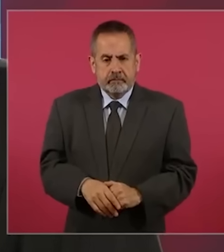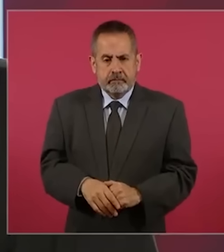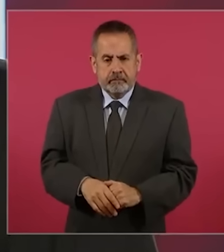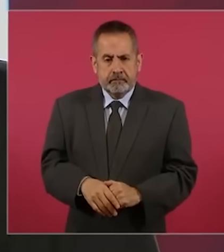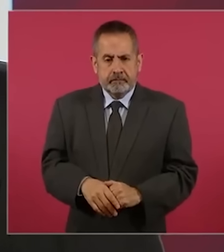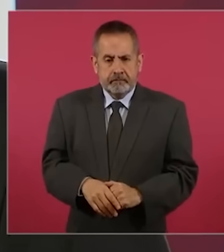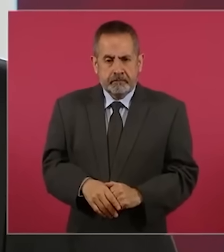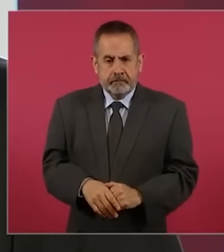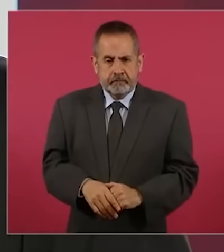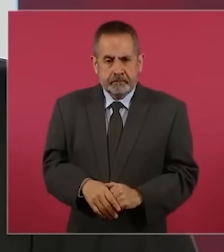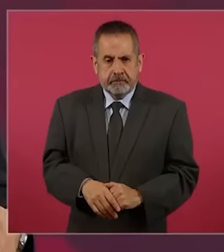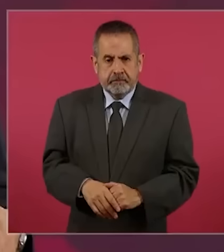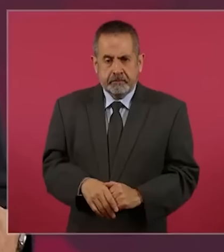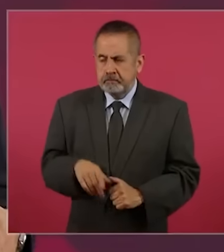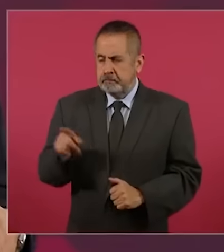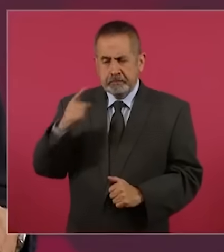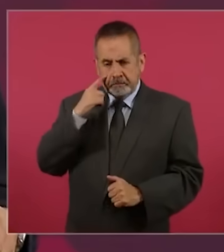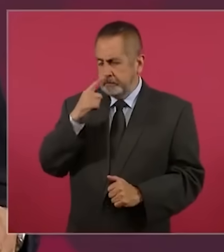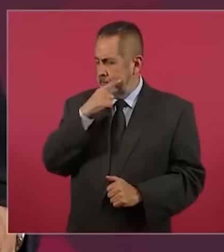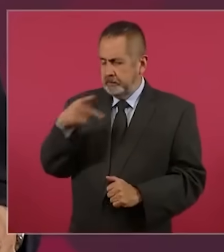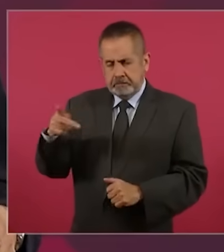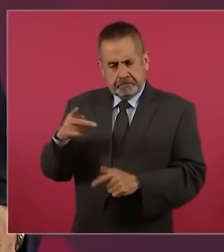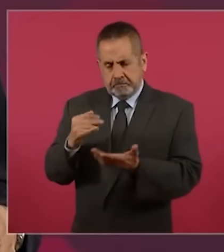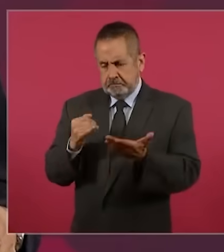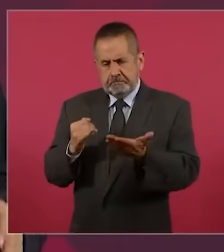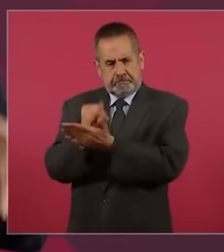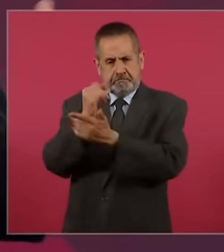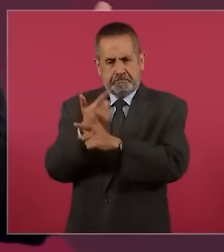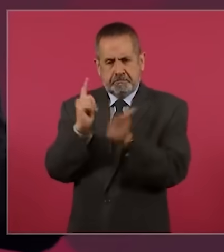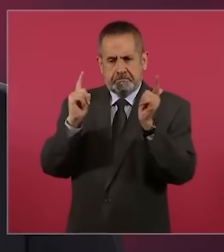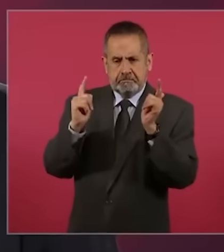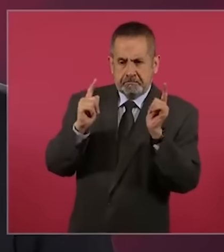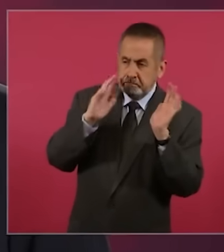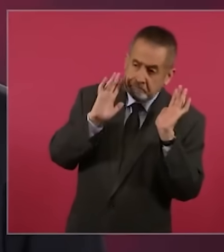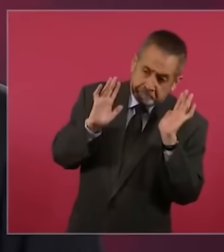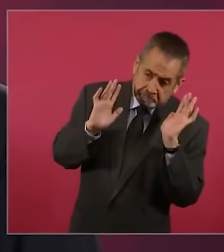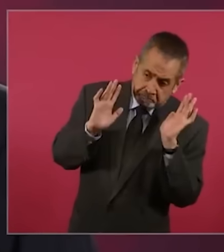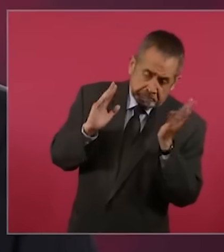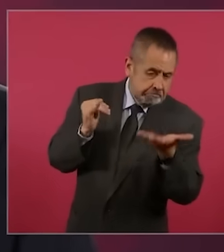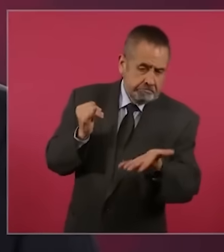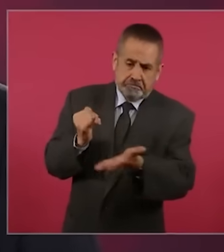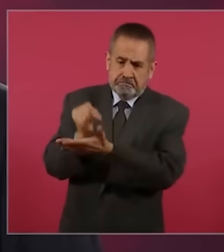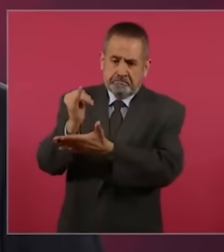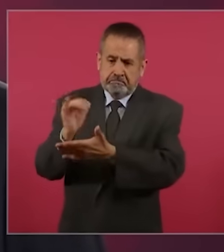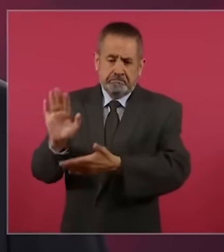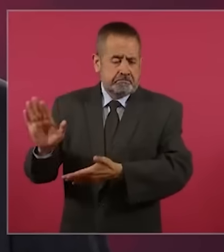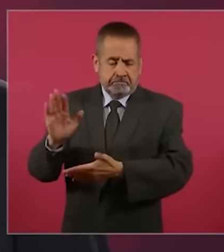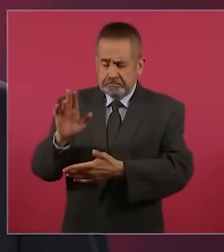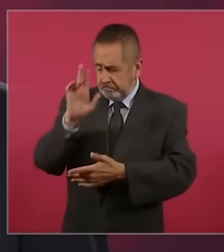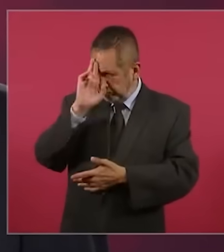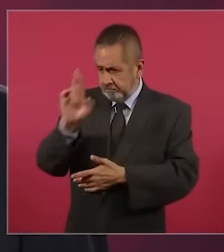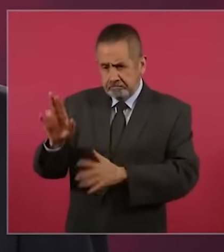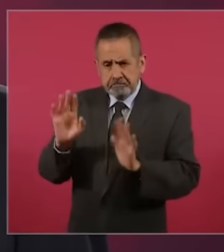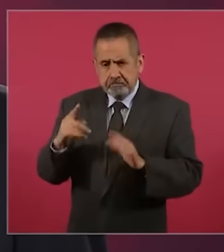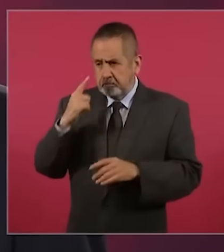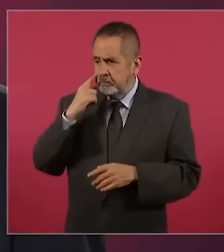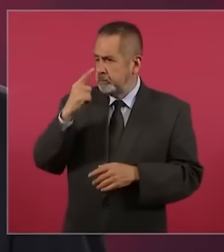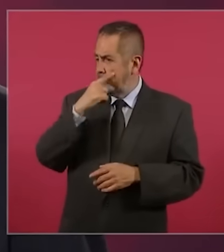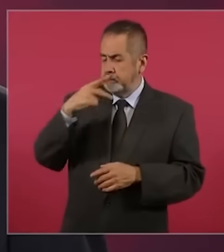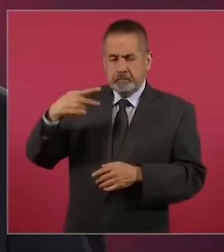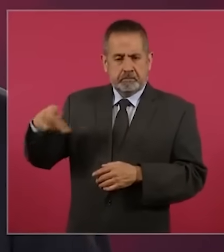pues es libre, ¿no?, de tomar la decisión que le parezca